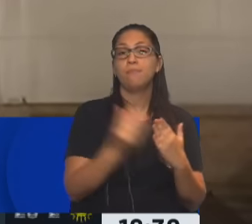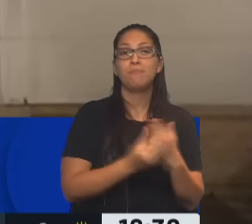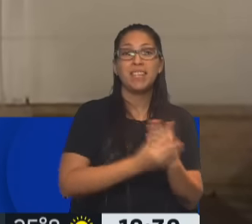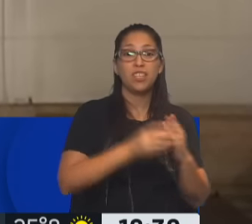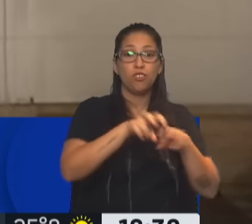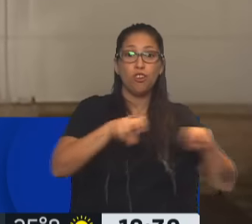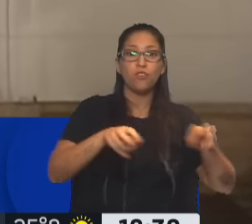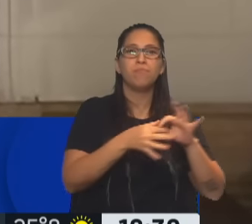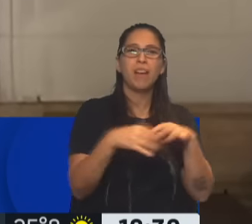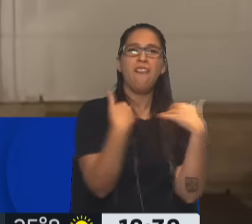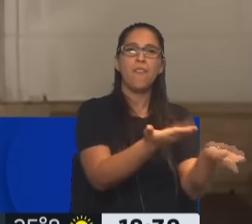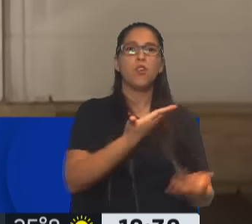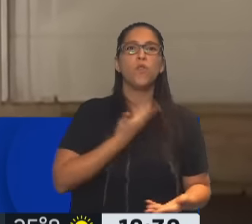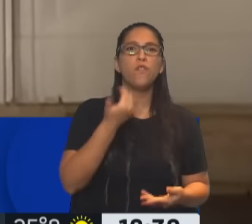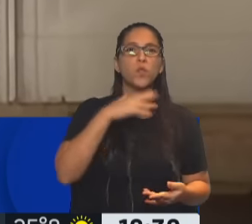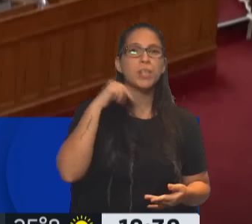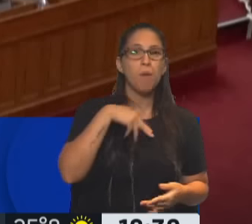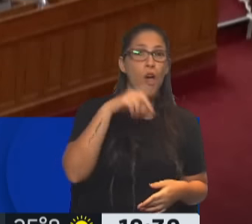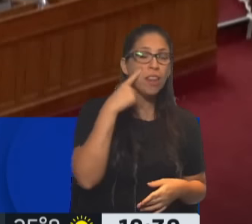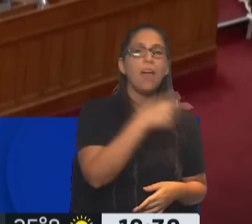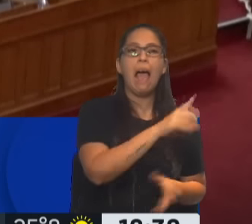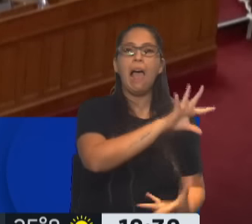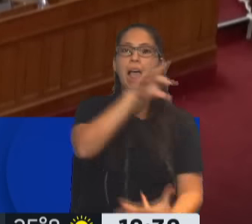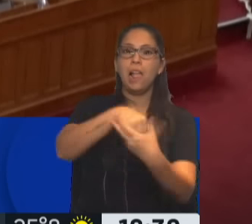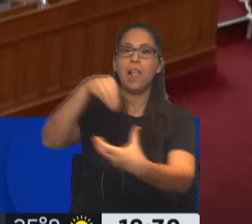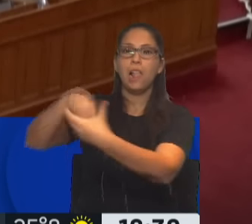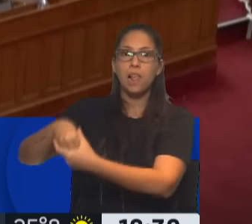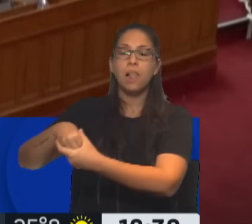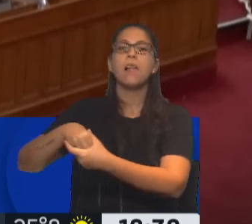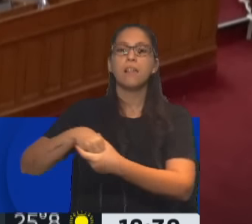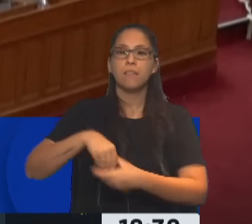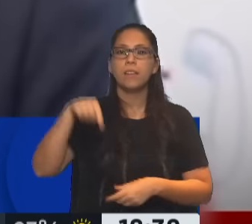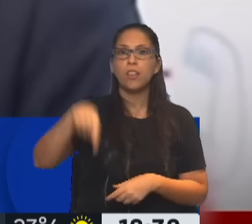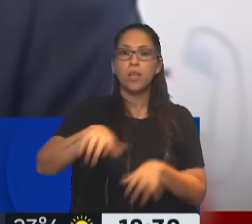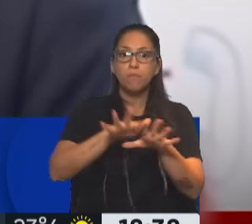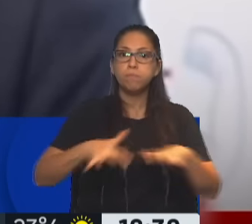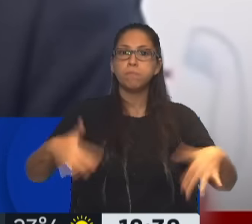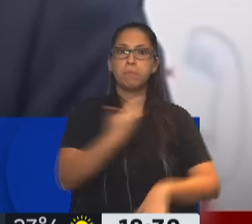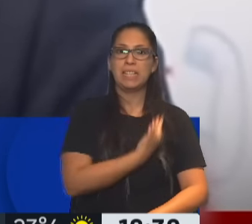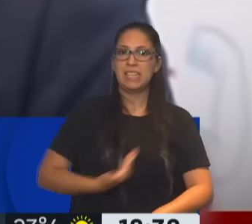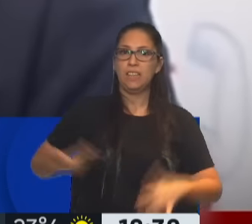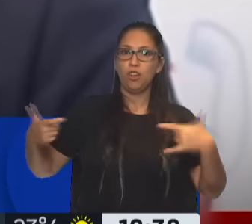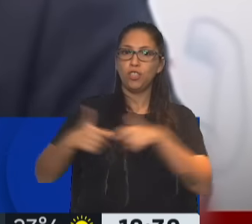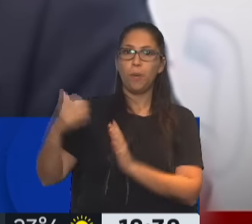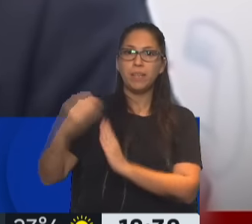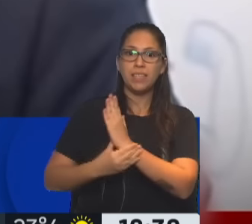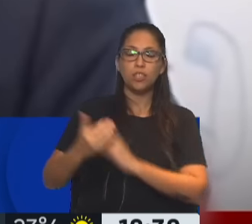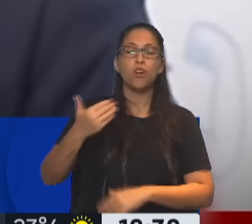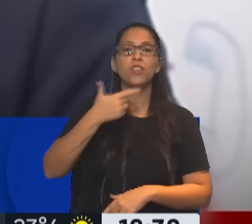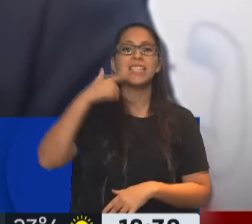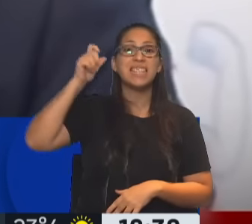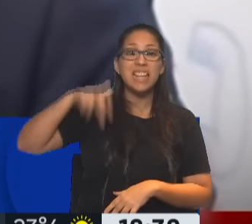estas jugadas, se aseguró el voto de confianza en el Congreso, ante cuyo pleno concurrió el presidente del Consejo de Ministros, Gustavo